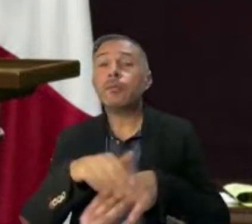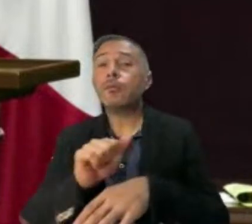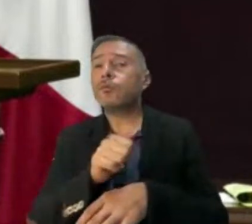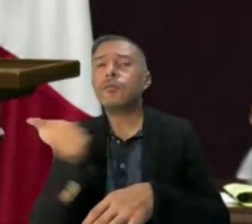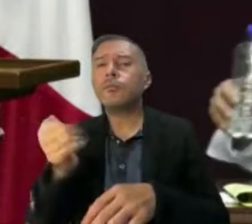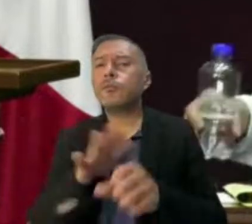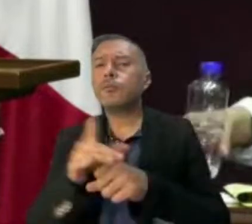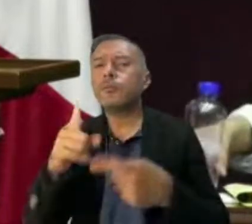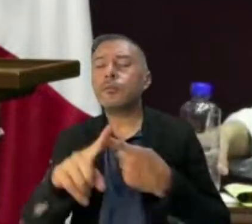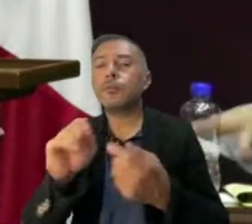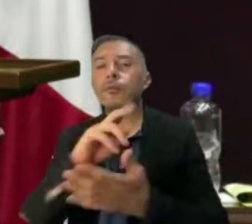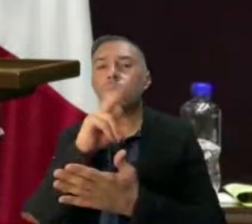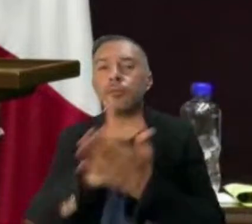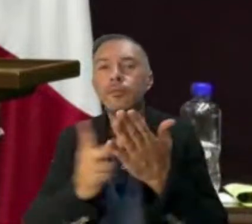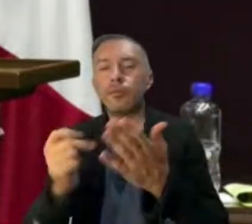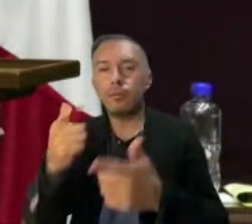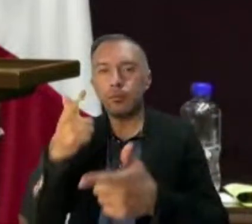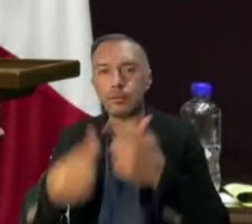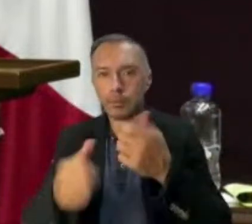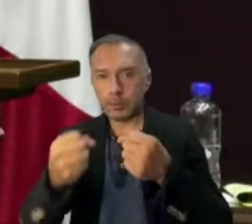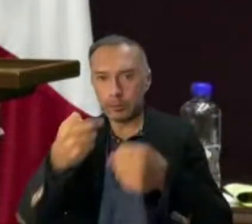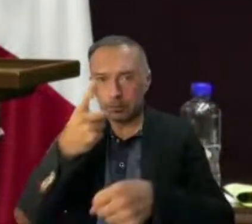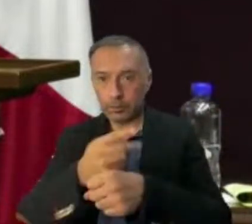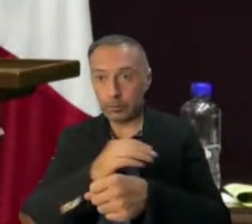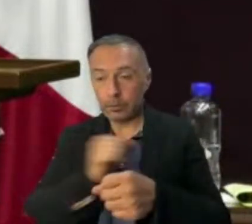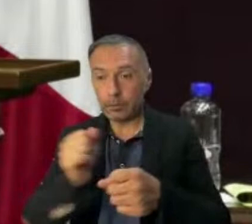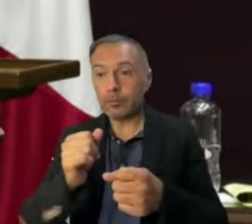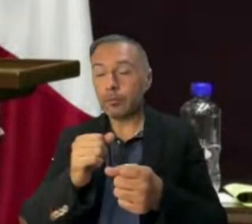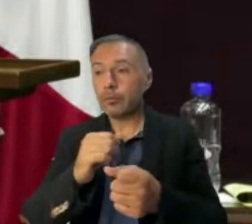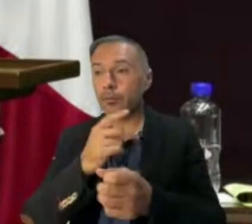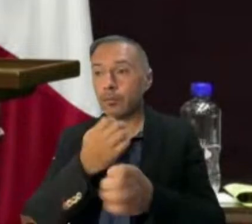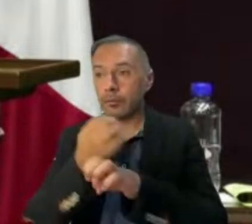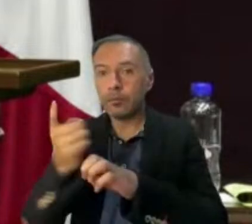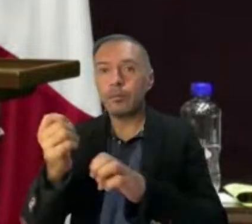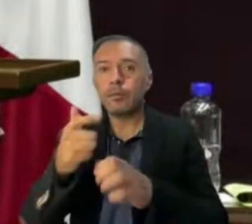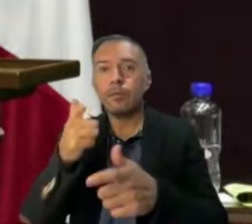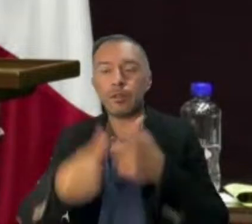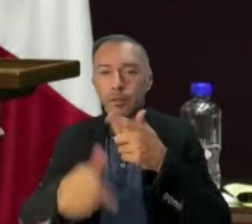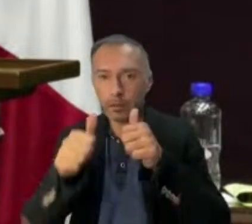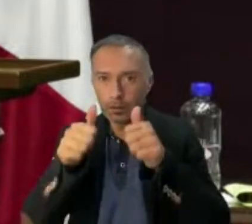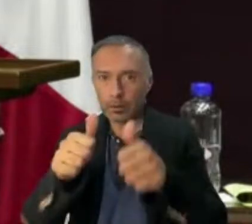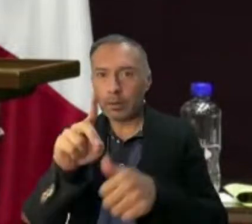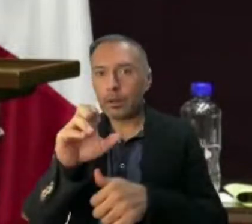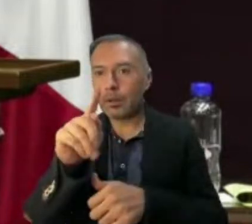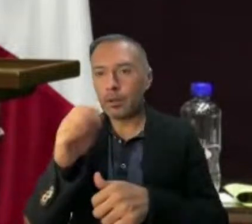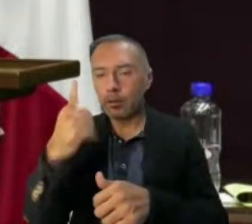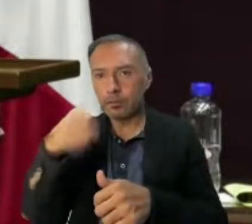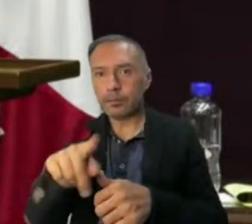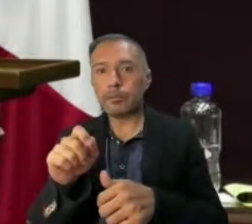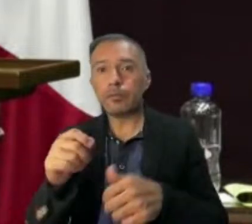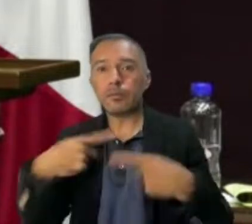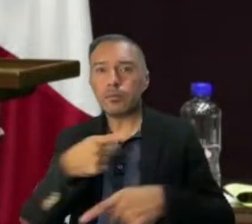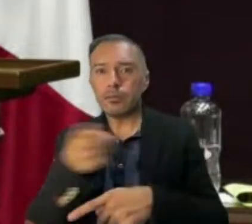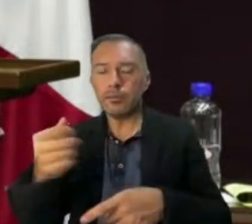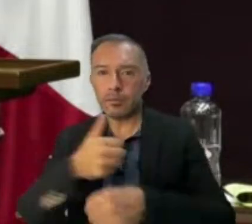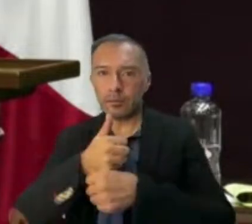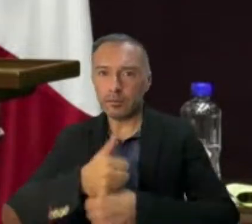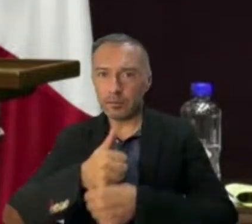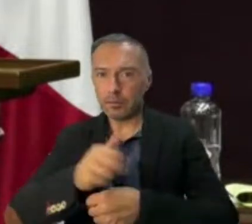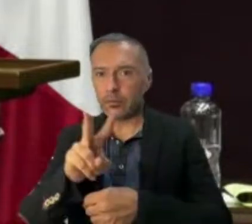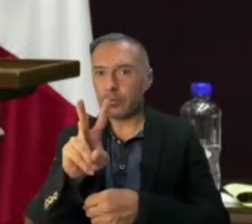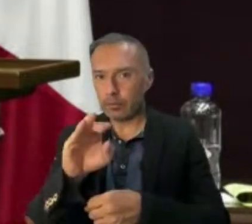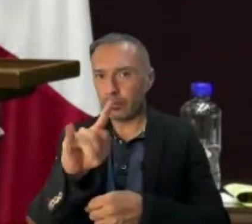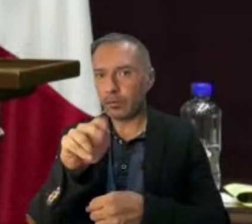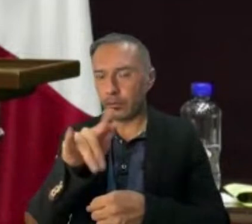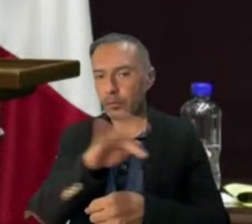Programas de prevención y seguridad. El Estado puede implementar programas de prevención del delito y seguridad para proteger a las víctimas de la reparación